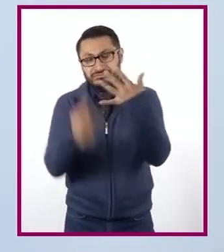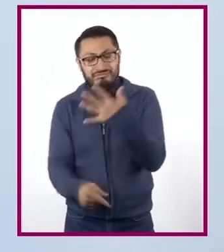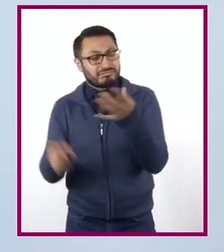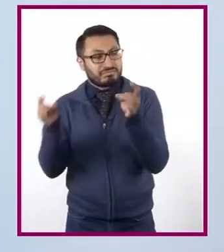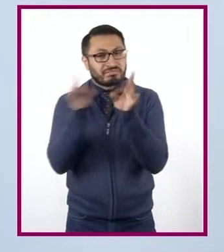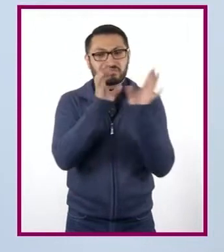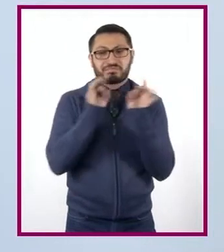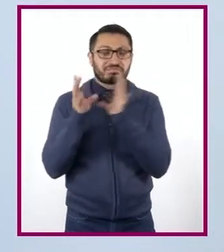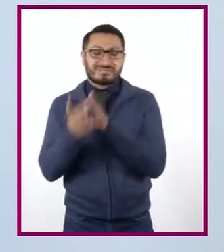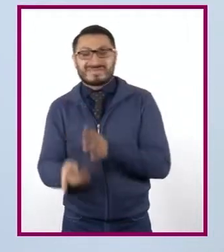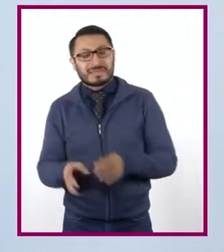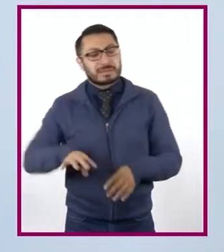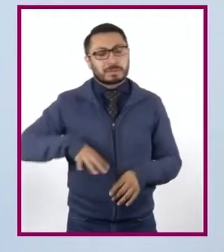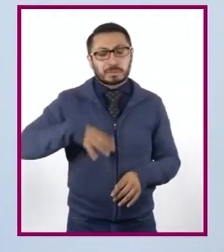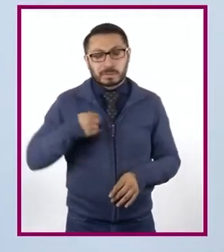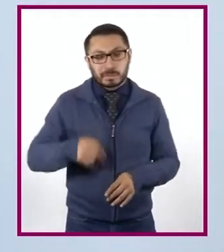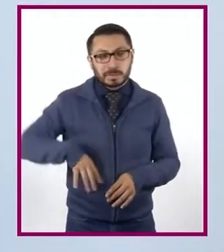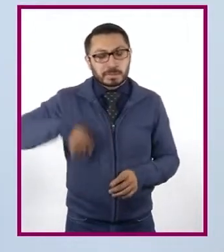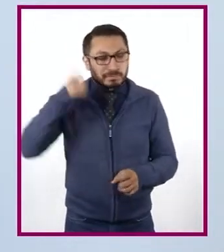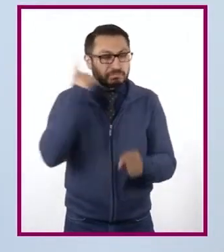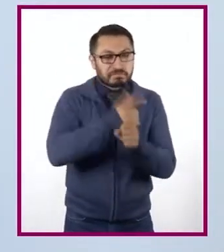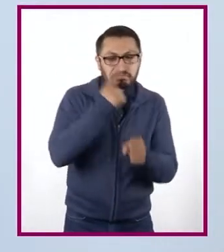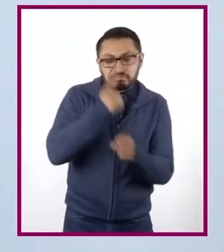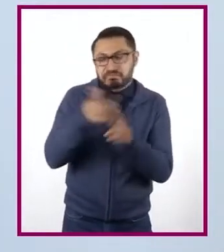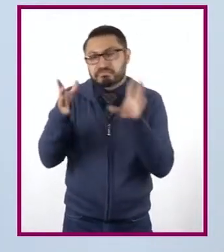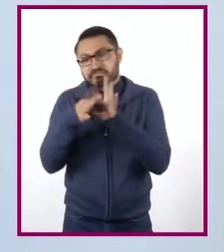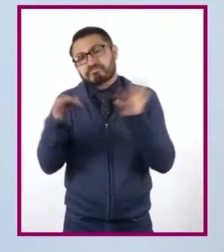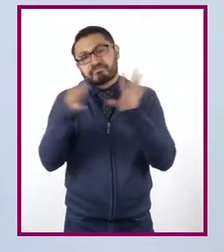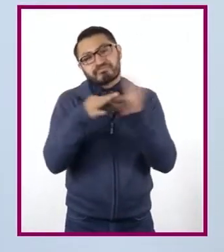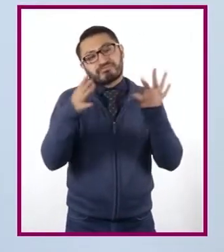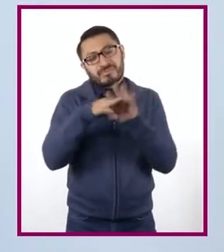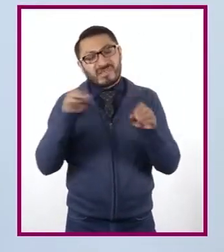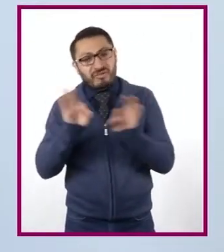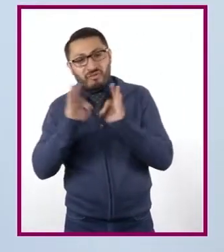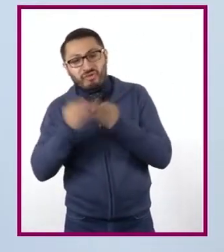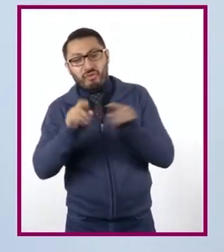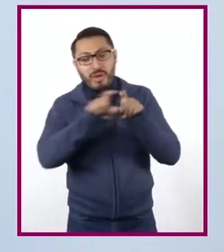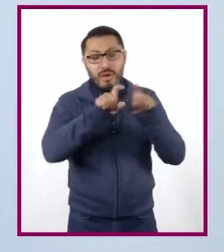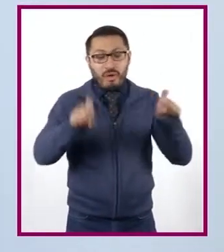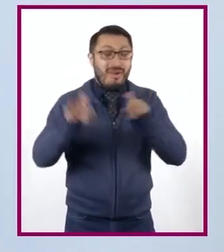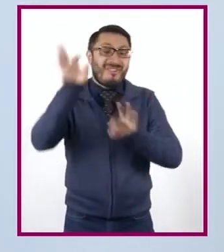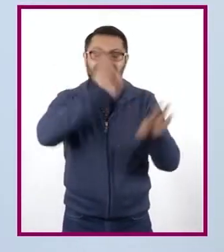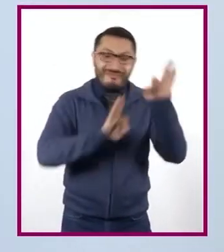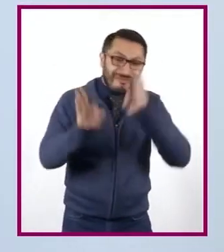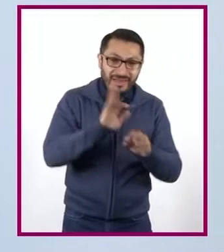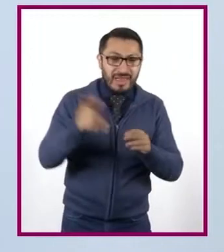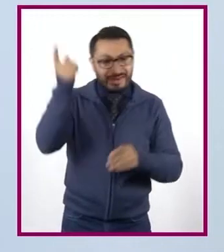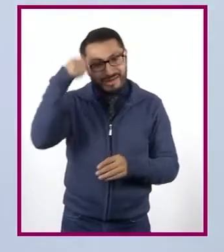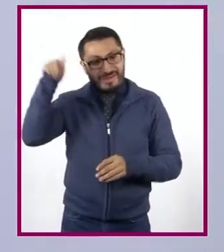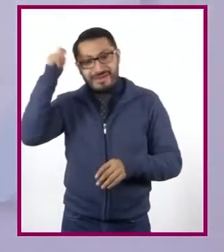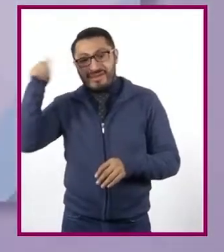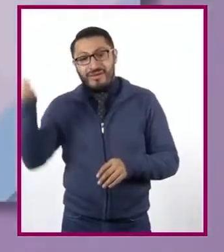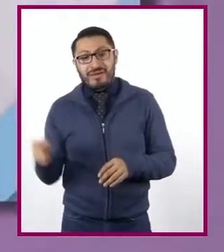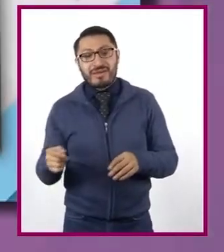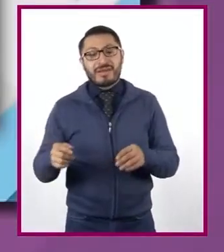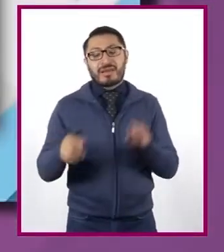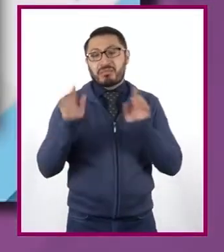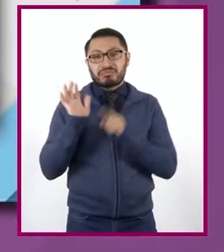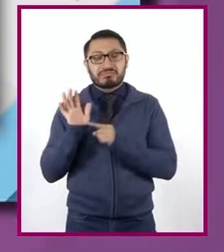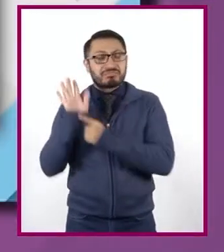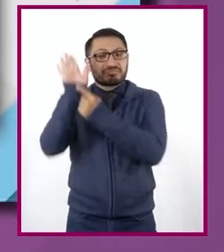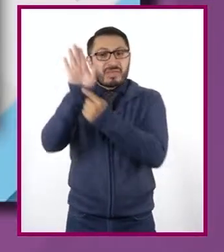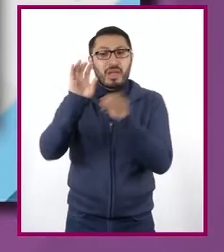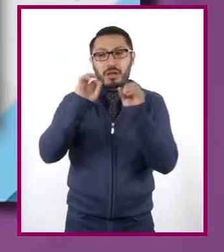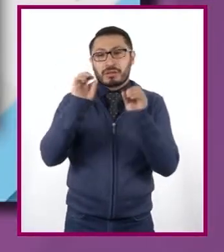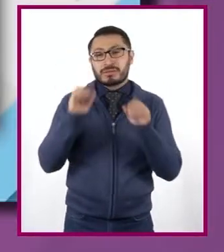fenómenos e intentamos explicarlos por medio de una abstracción que puede ser física, teórica, gráfica o